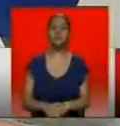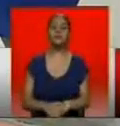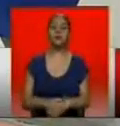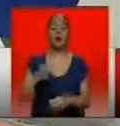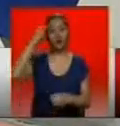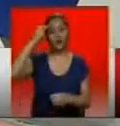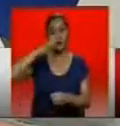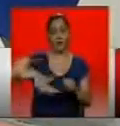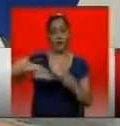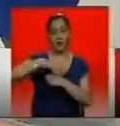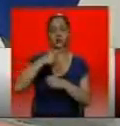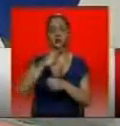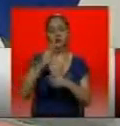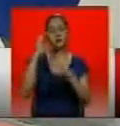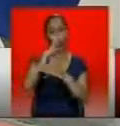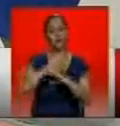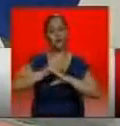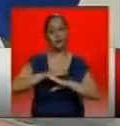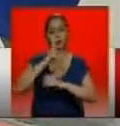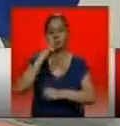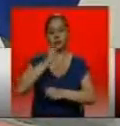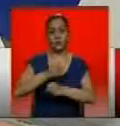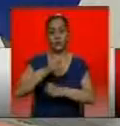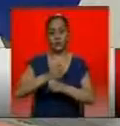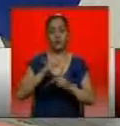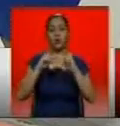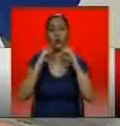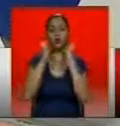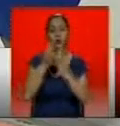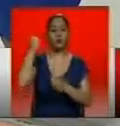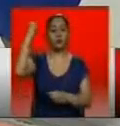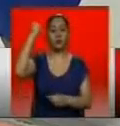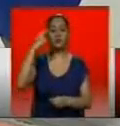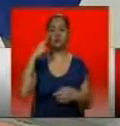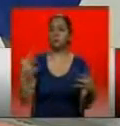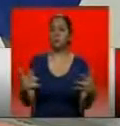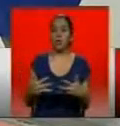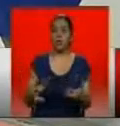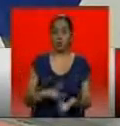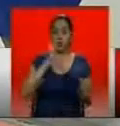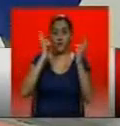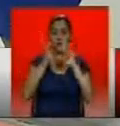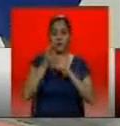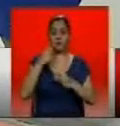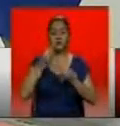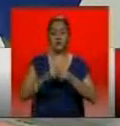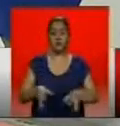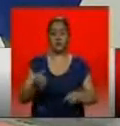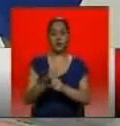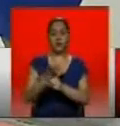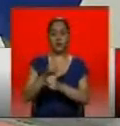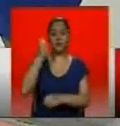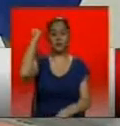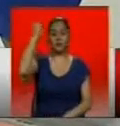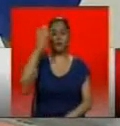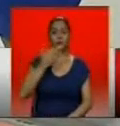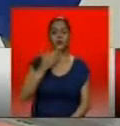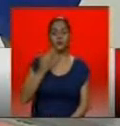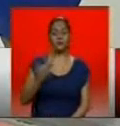la iniciativa se busca proteger el empleo. Para los grupos sindicales hay temor de que las reformas impliquen pérdidas de derechos